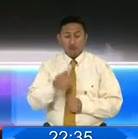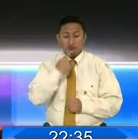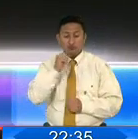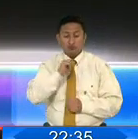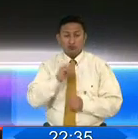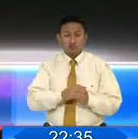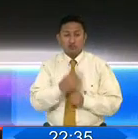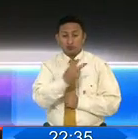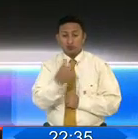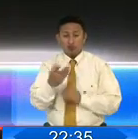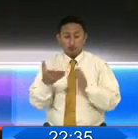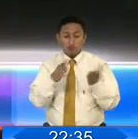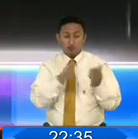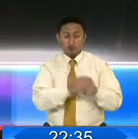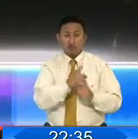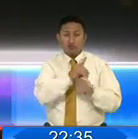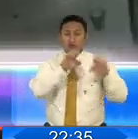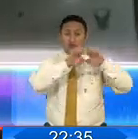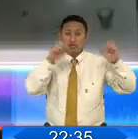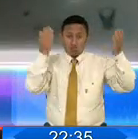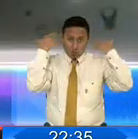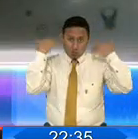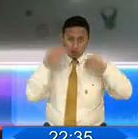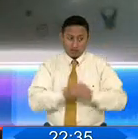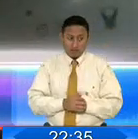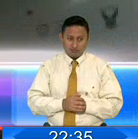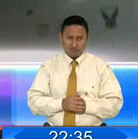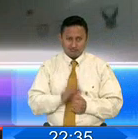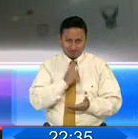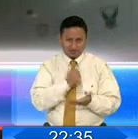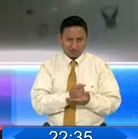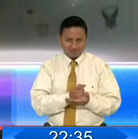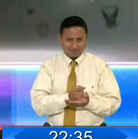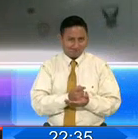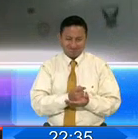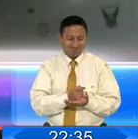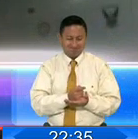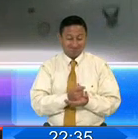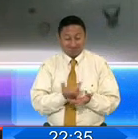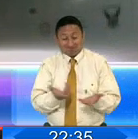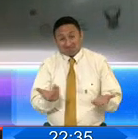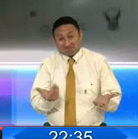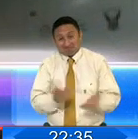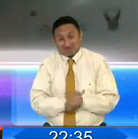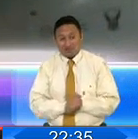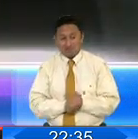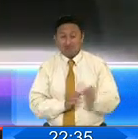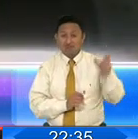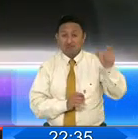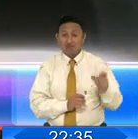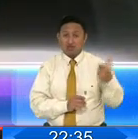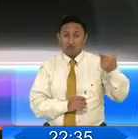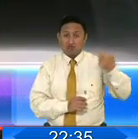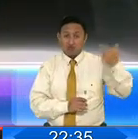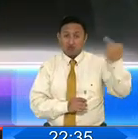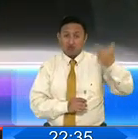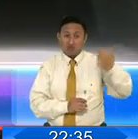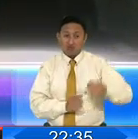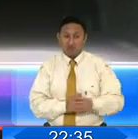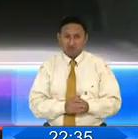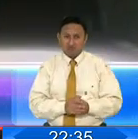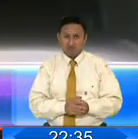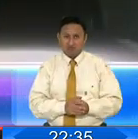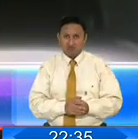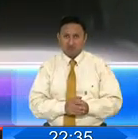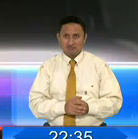2 fallecidos eran empresarios guayaquileños. Nada está confirmado, lo único cierto es que los gatilleros aseguraron el encargo